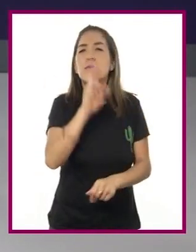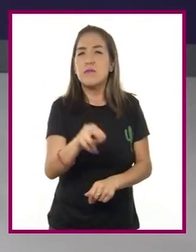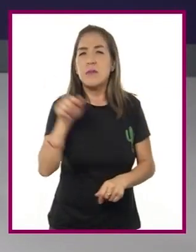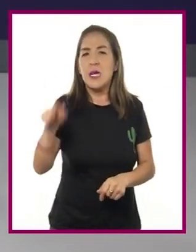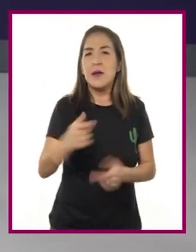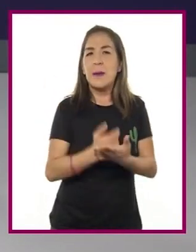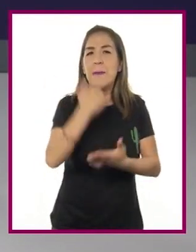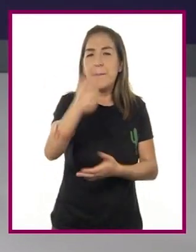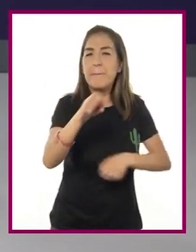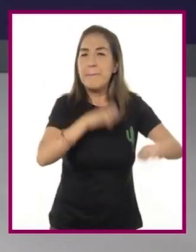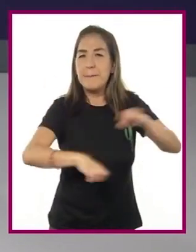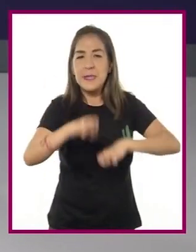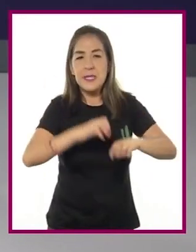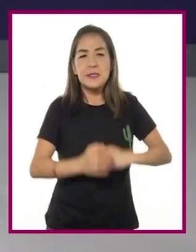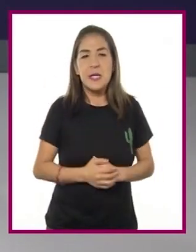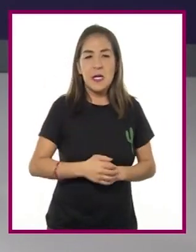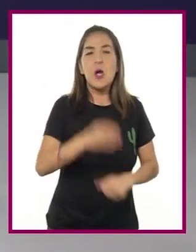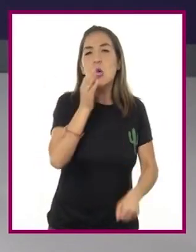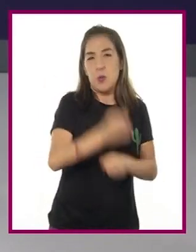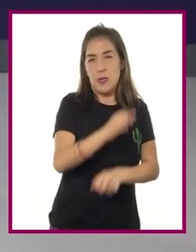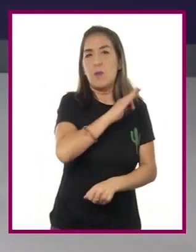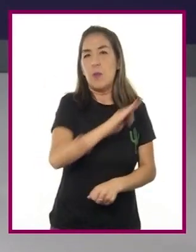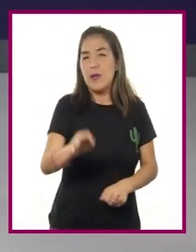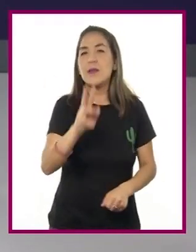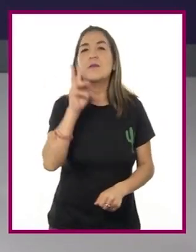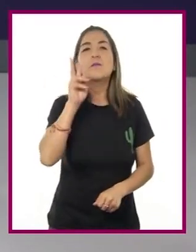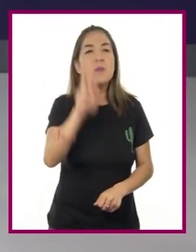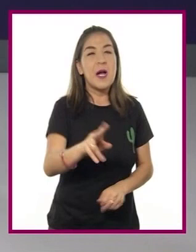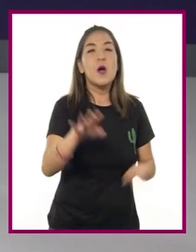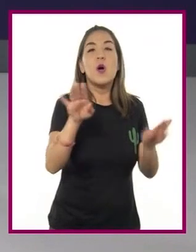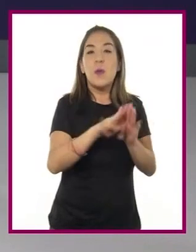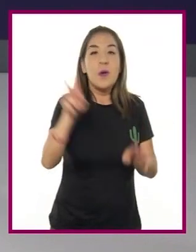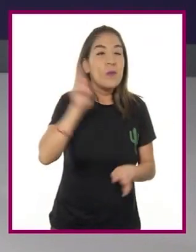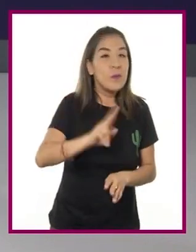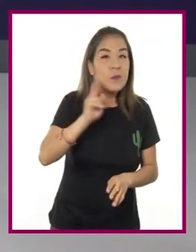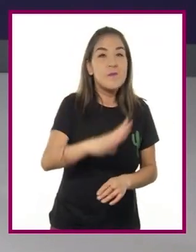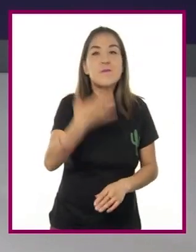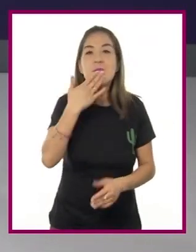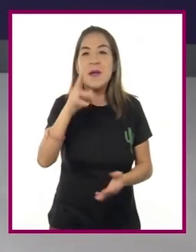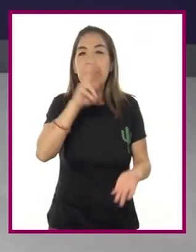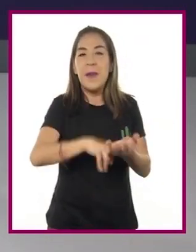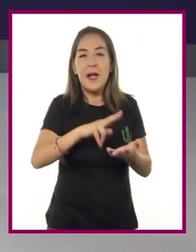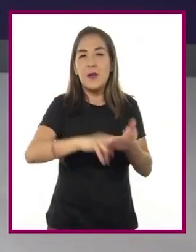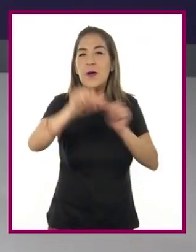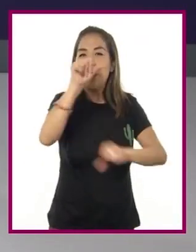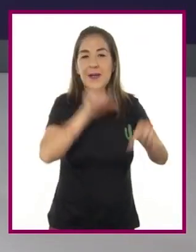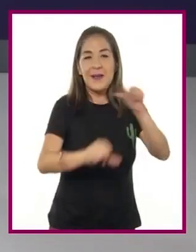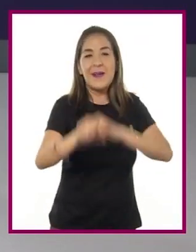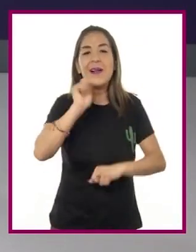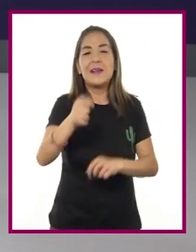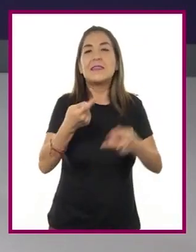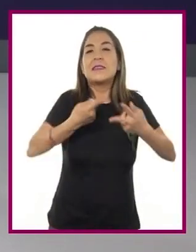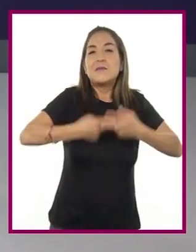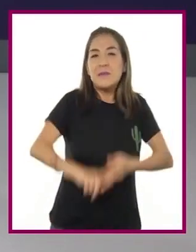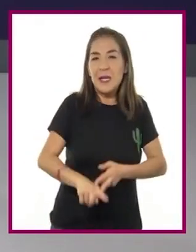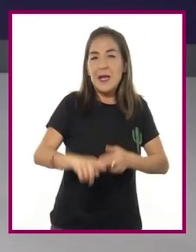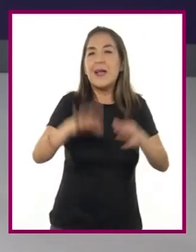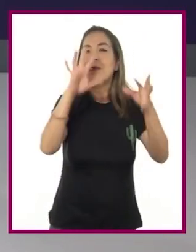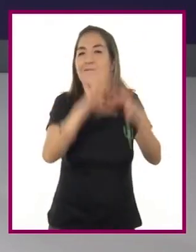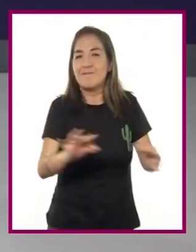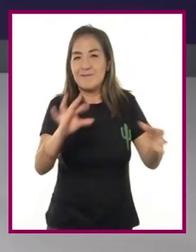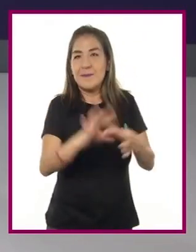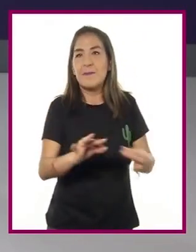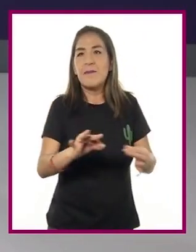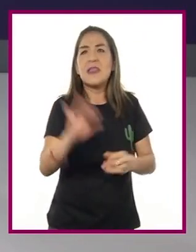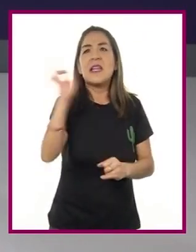empresa? Maestra, podemos realizar la comprobación al sustituir el valor del cupón en la ecuación que inicialmente planteamos.